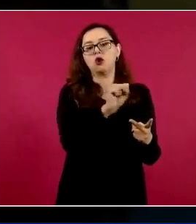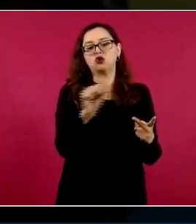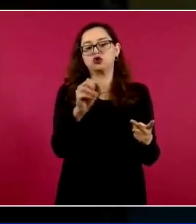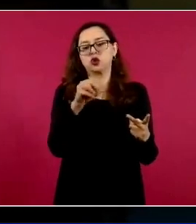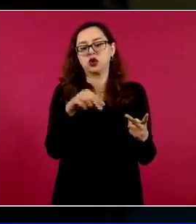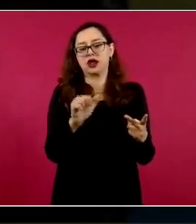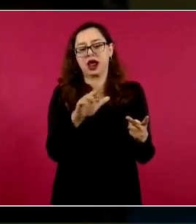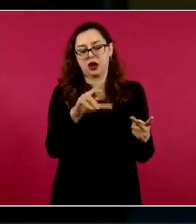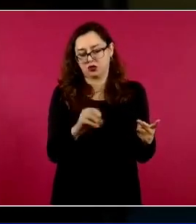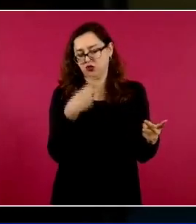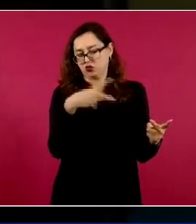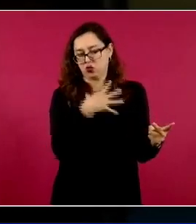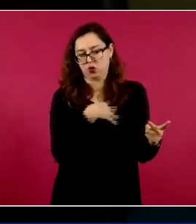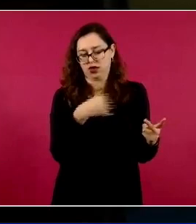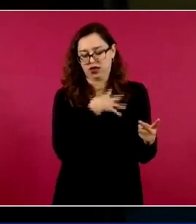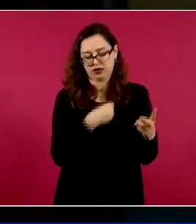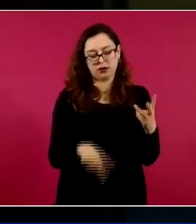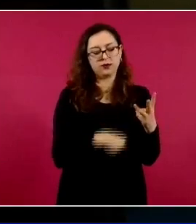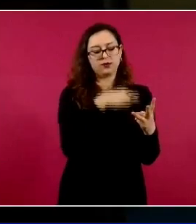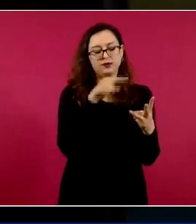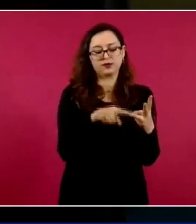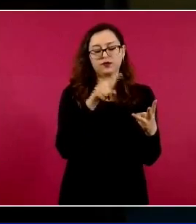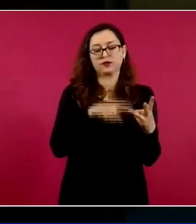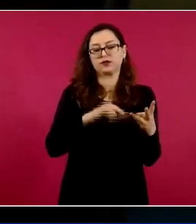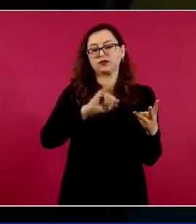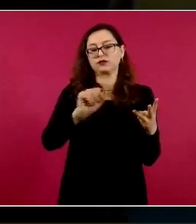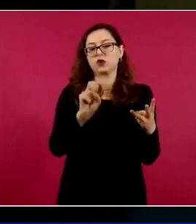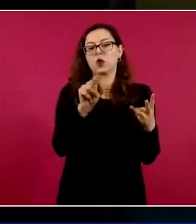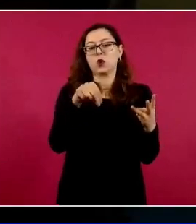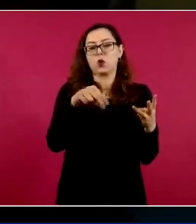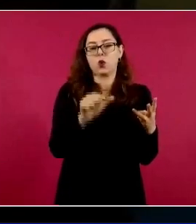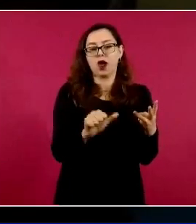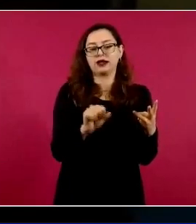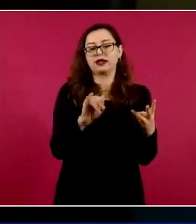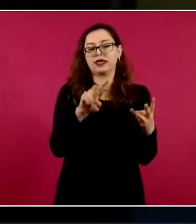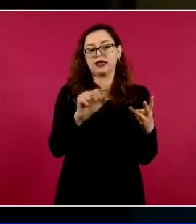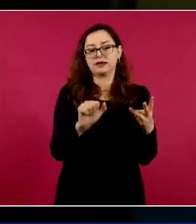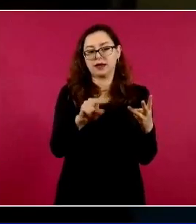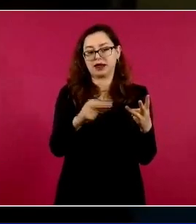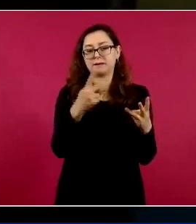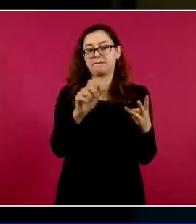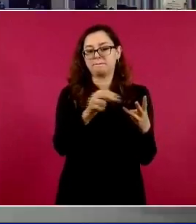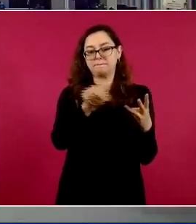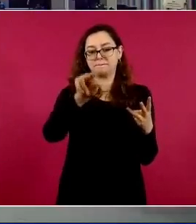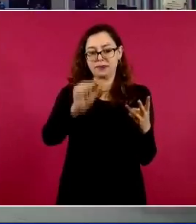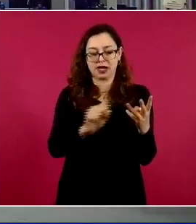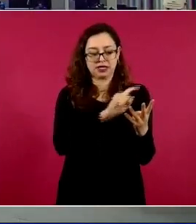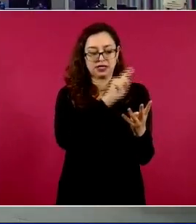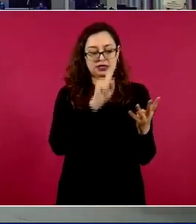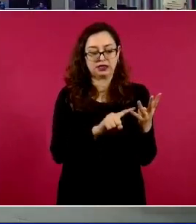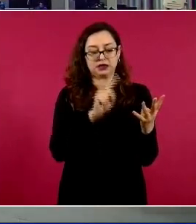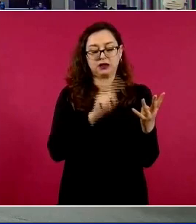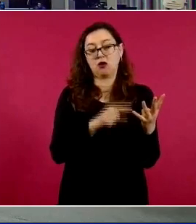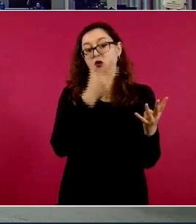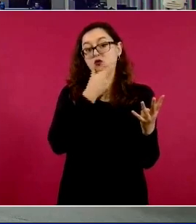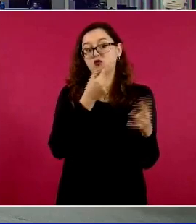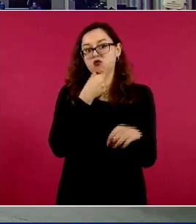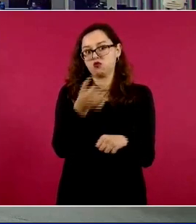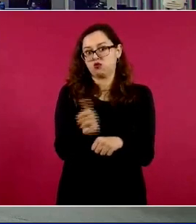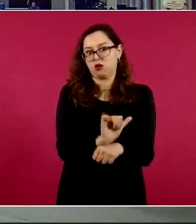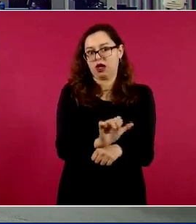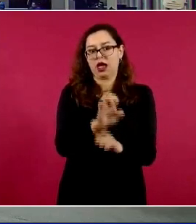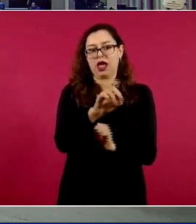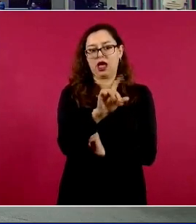Brasil, y también en México, bueno, Juan Iván Peña Neder y una persona que estuvo incluso en la farándula,